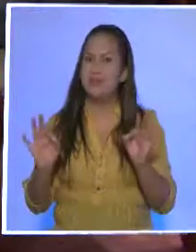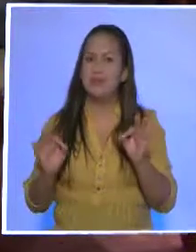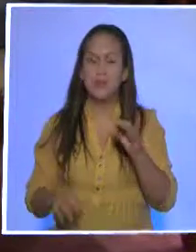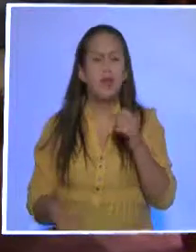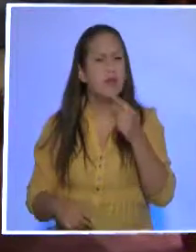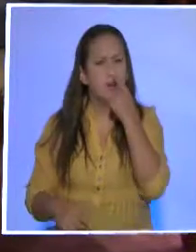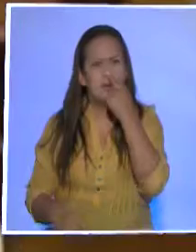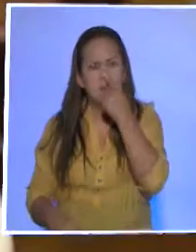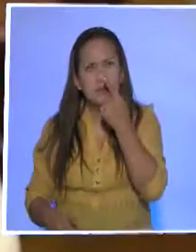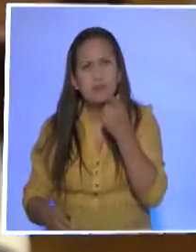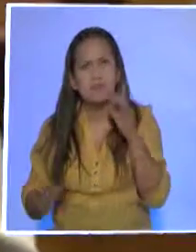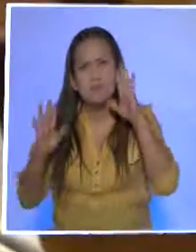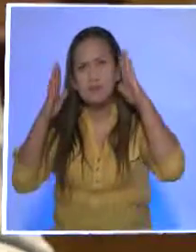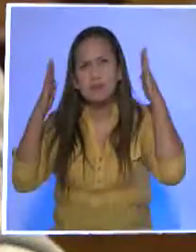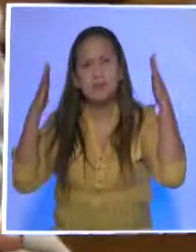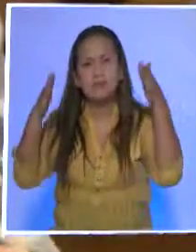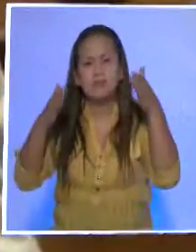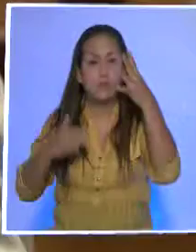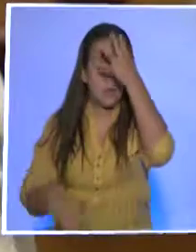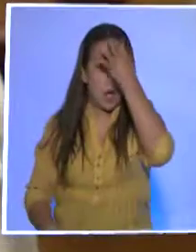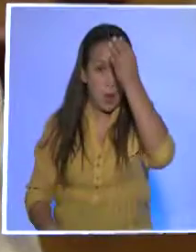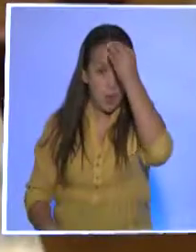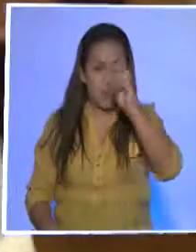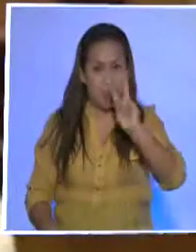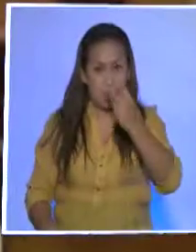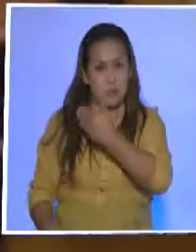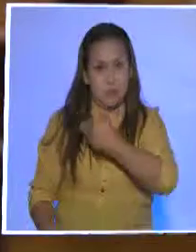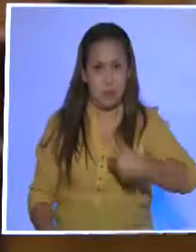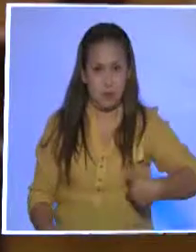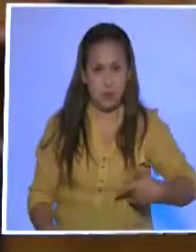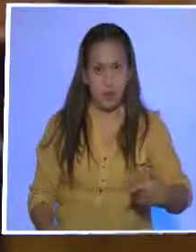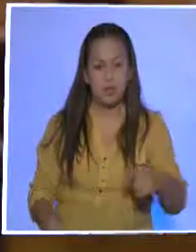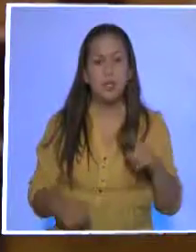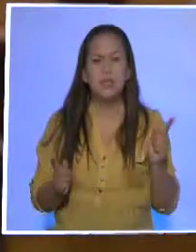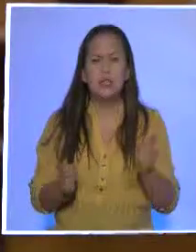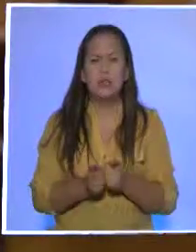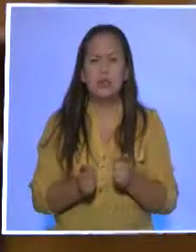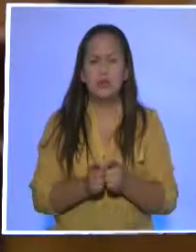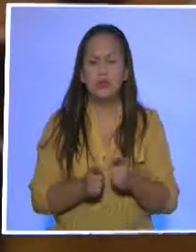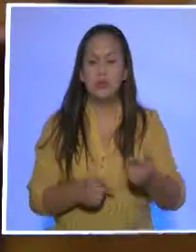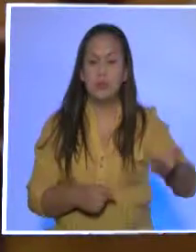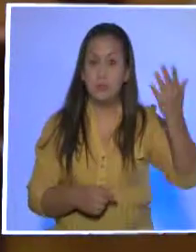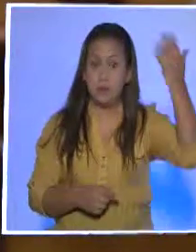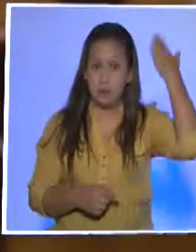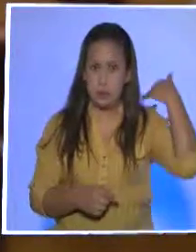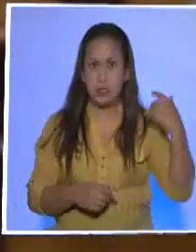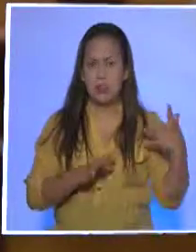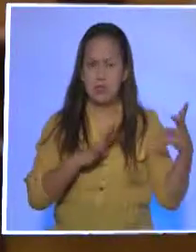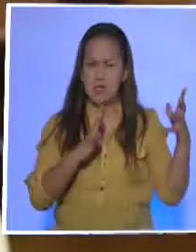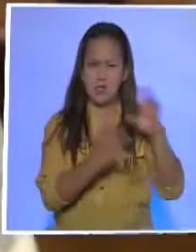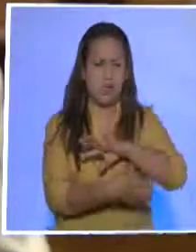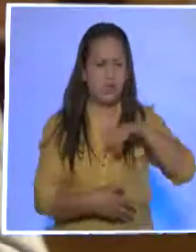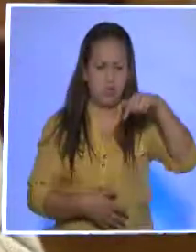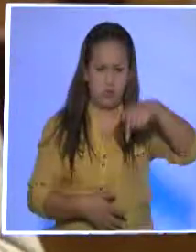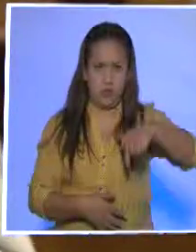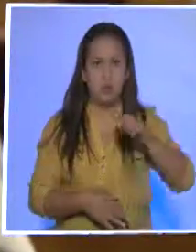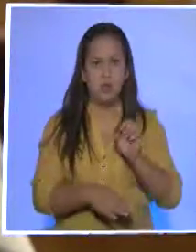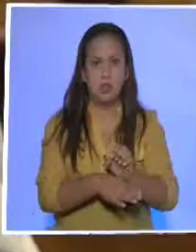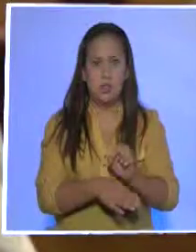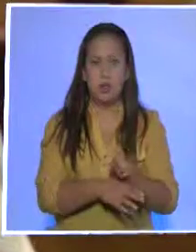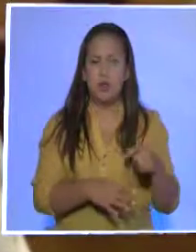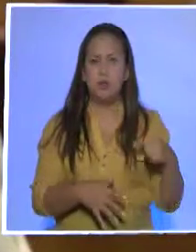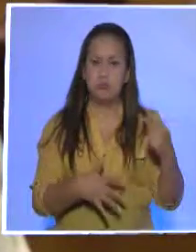este primero hizo un racconto de las políticas y los avances que la revolución ciudadana estaba realizando pero también las